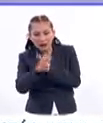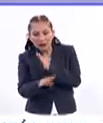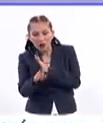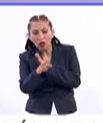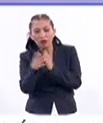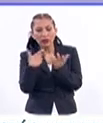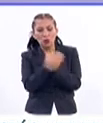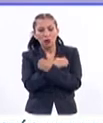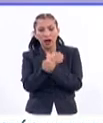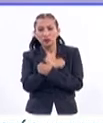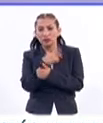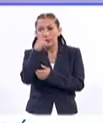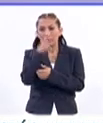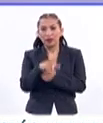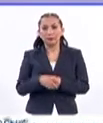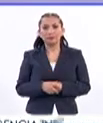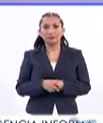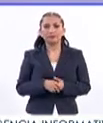de la educación en México.